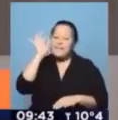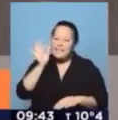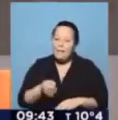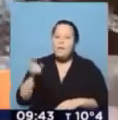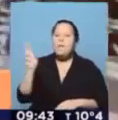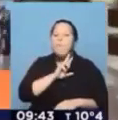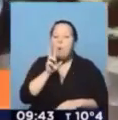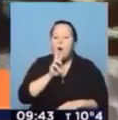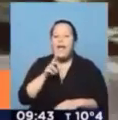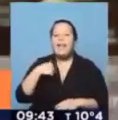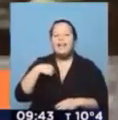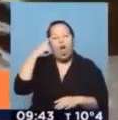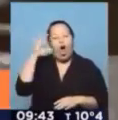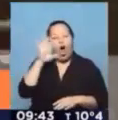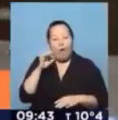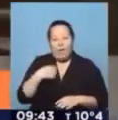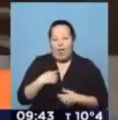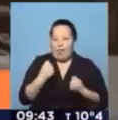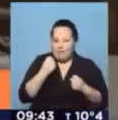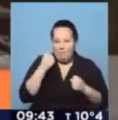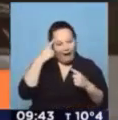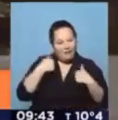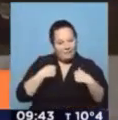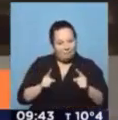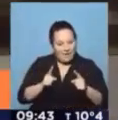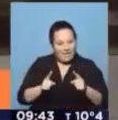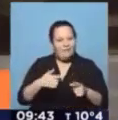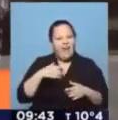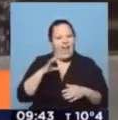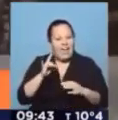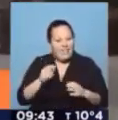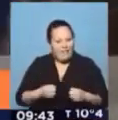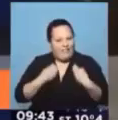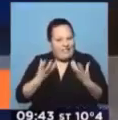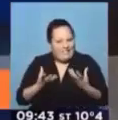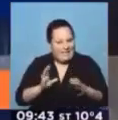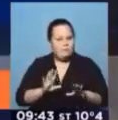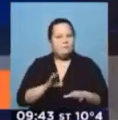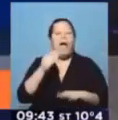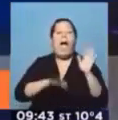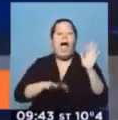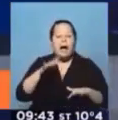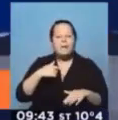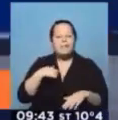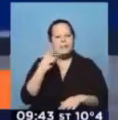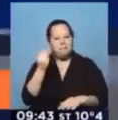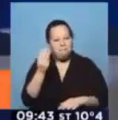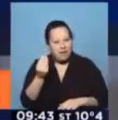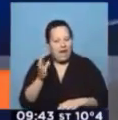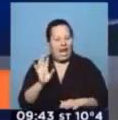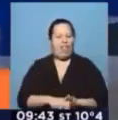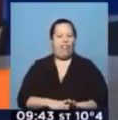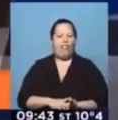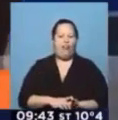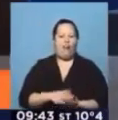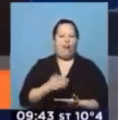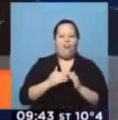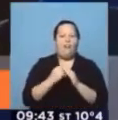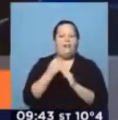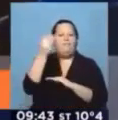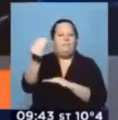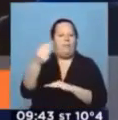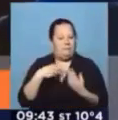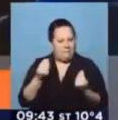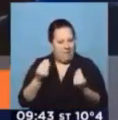saber, mujeres que a veces tenemos una visión bastante machista sobre nosotras mismas y nos cuesta. Sí. porque a veces nos da más miedo el